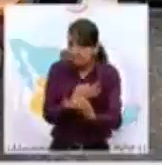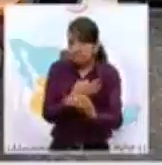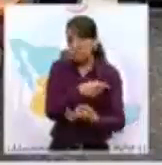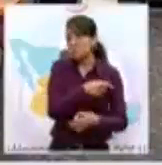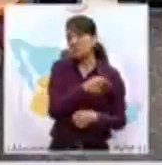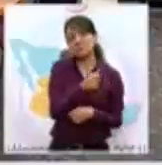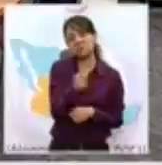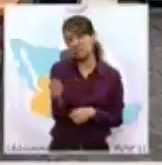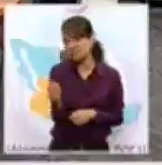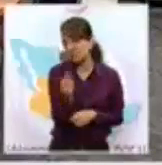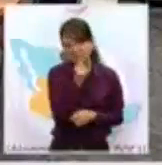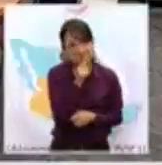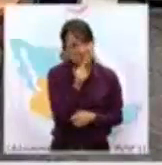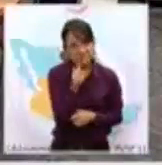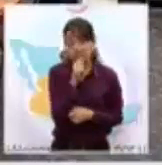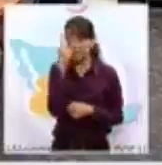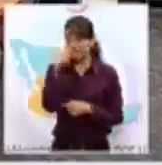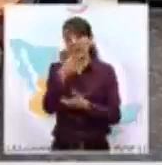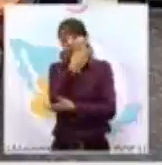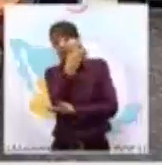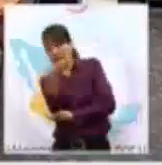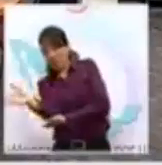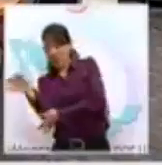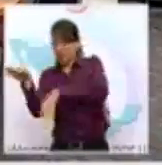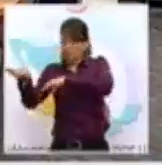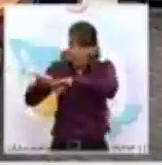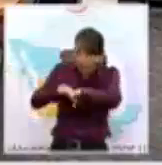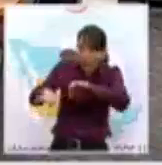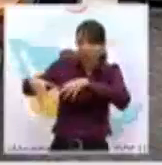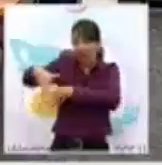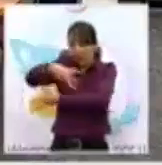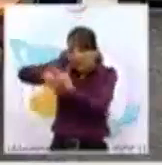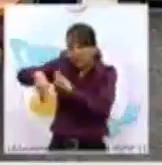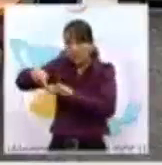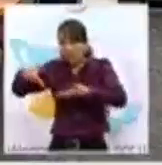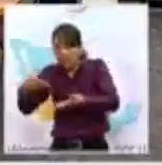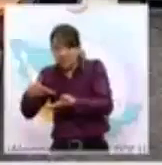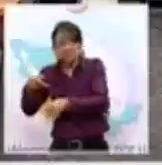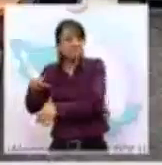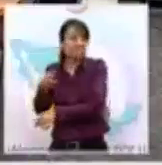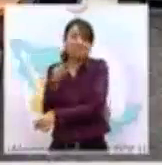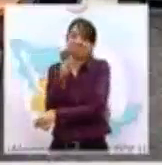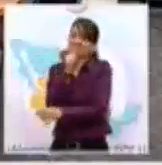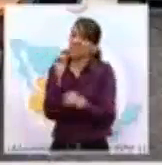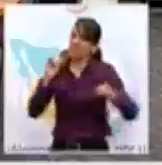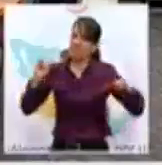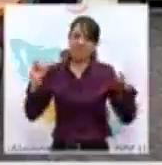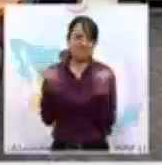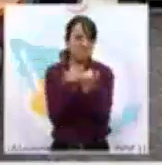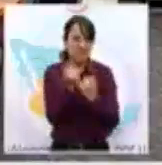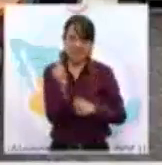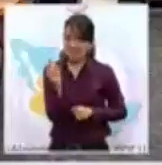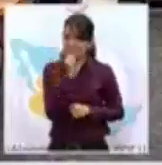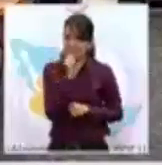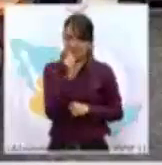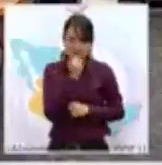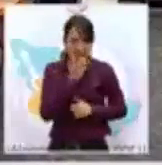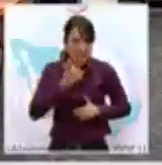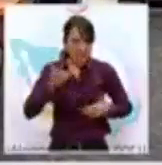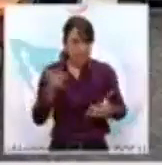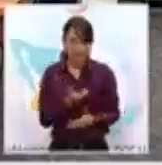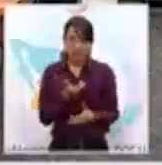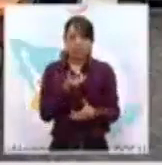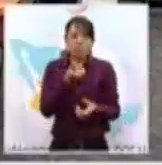Es decir, ahí se quedaba, ahí se cortaba en la preparatoria. Bueno, pues aquí está Ricardo, y todas las evaluaciones